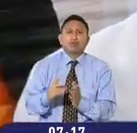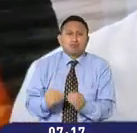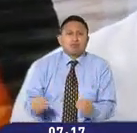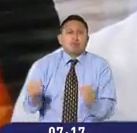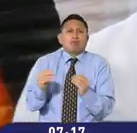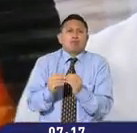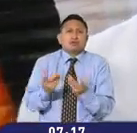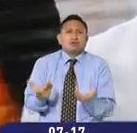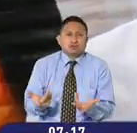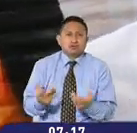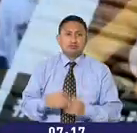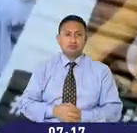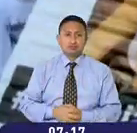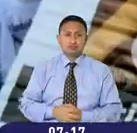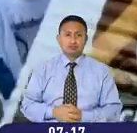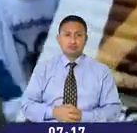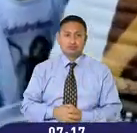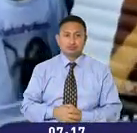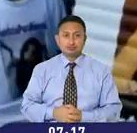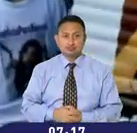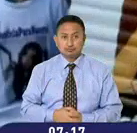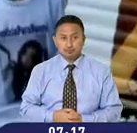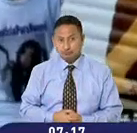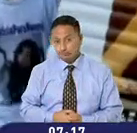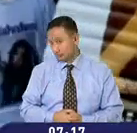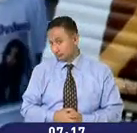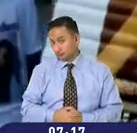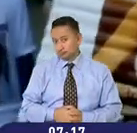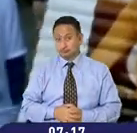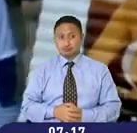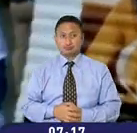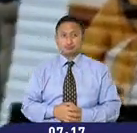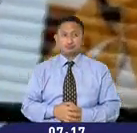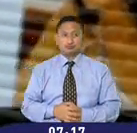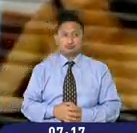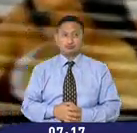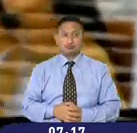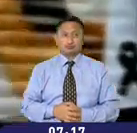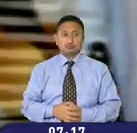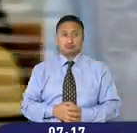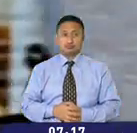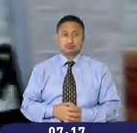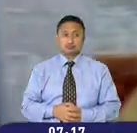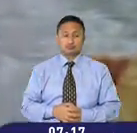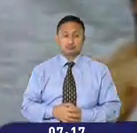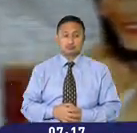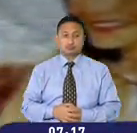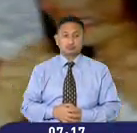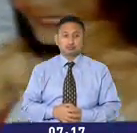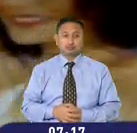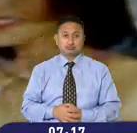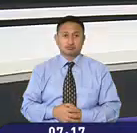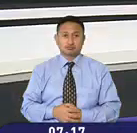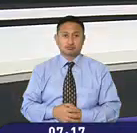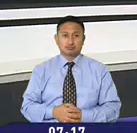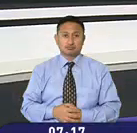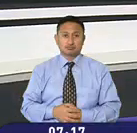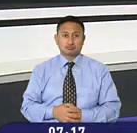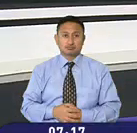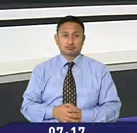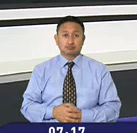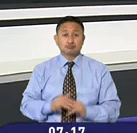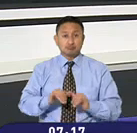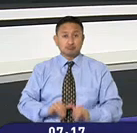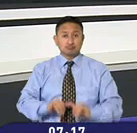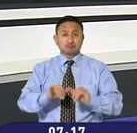descubrir con la verdad. ¡Justicia para Naomi! ¡Justicia! Informó Eric Zambrano. Y continúan